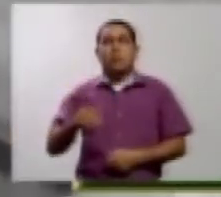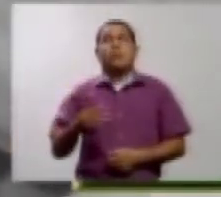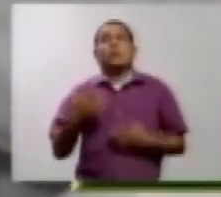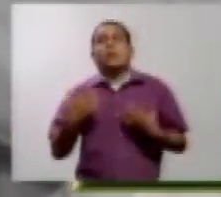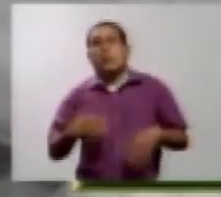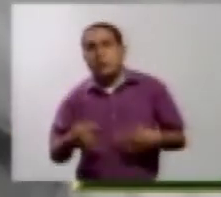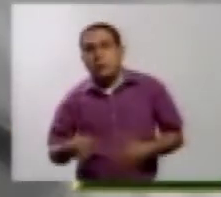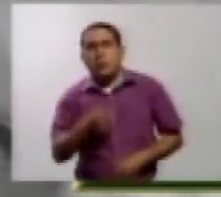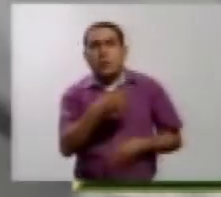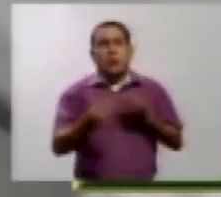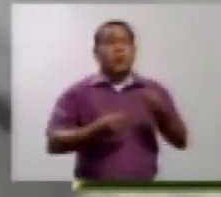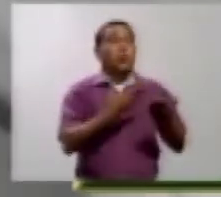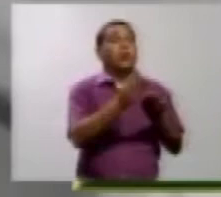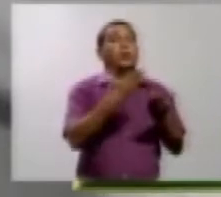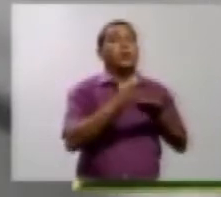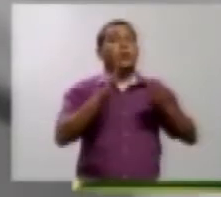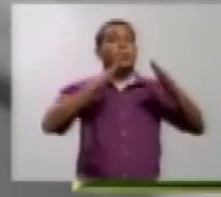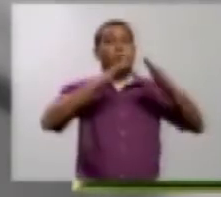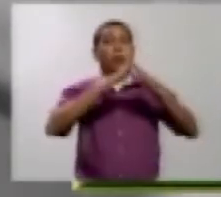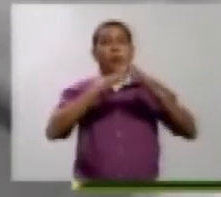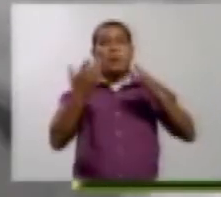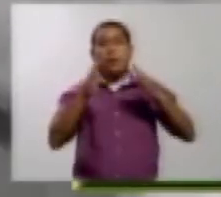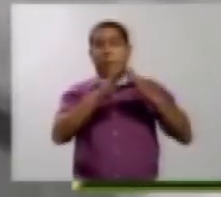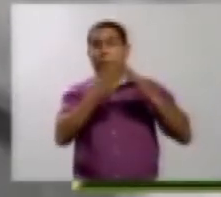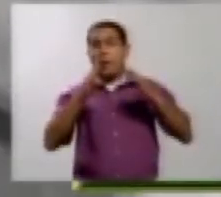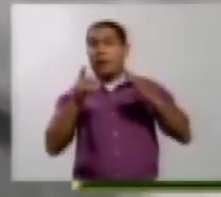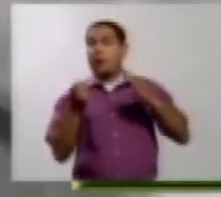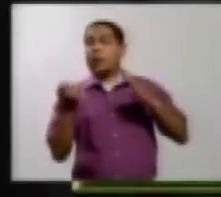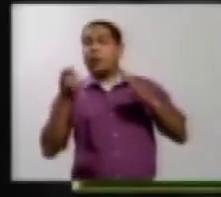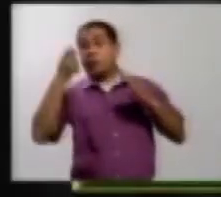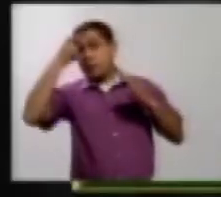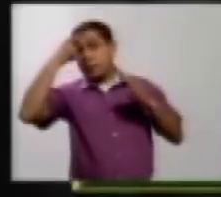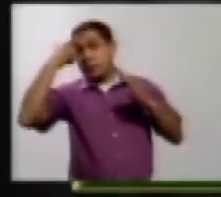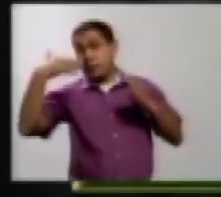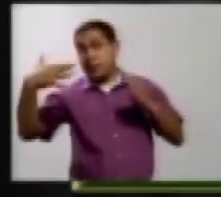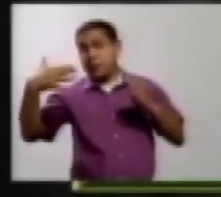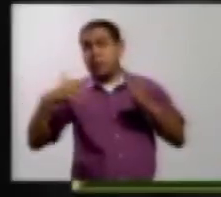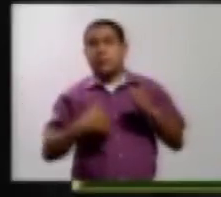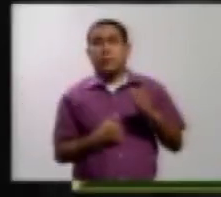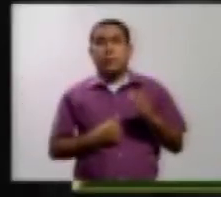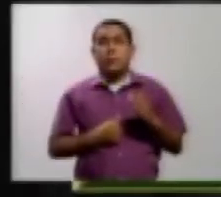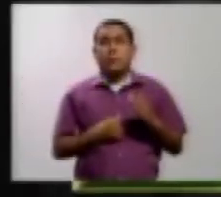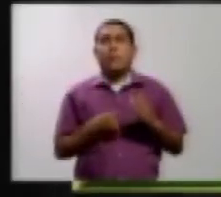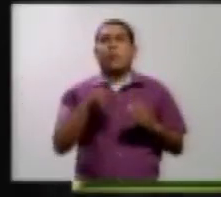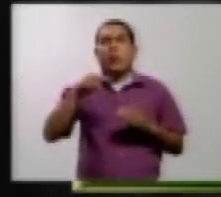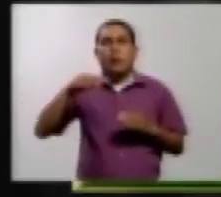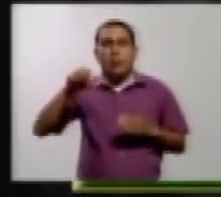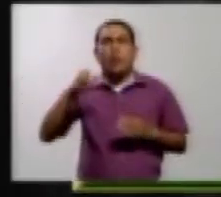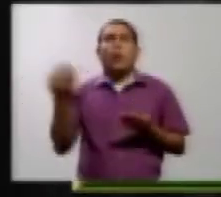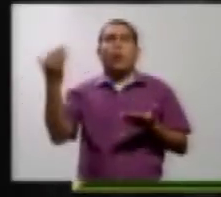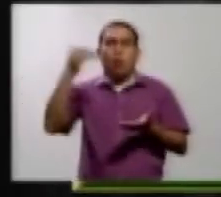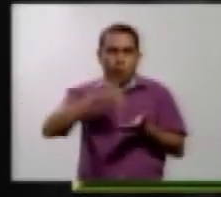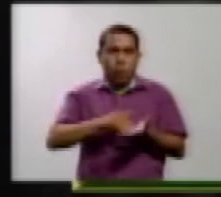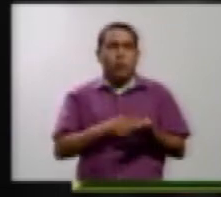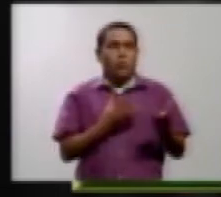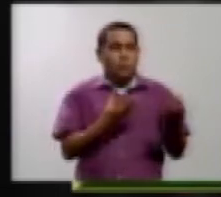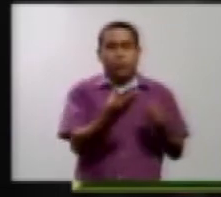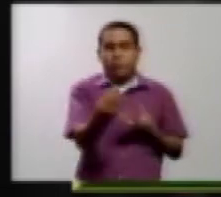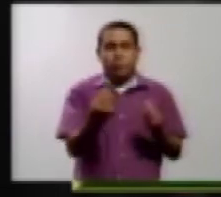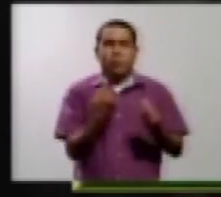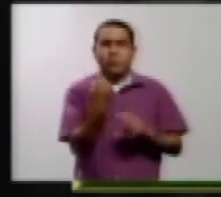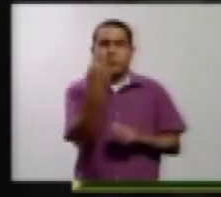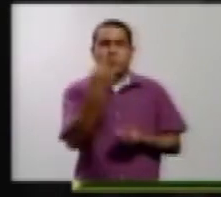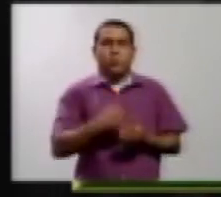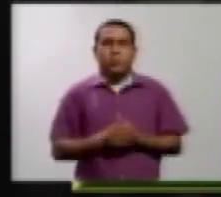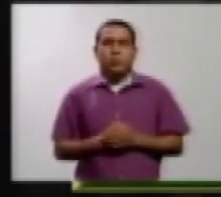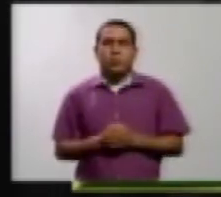que compró una casa entre Barranquilla y Cartagena. Name le apuesta a una nueva era de los partidos políticos.